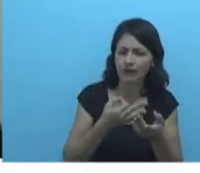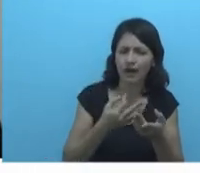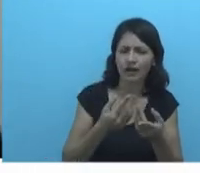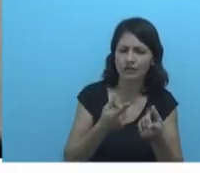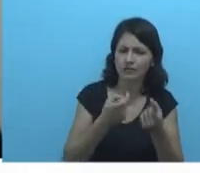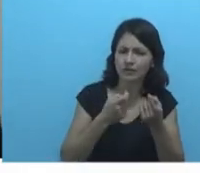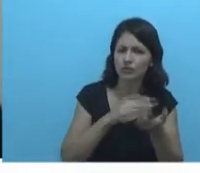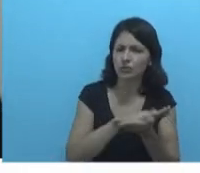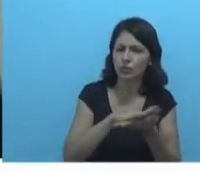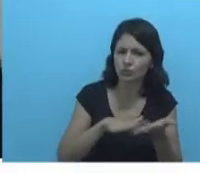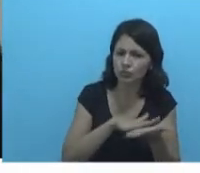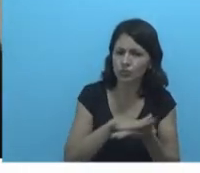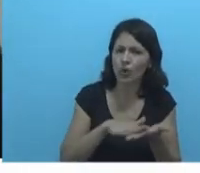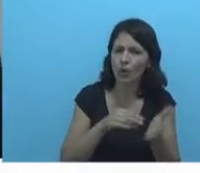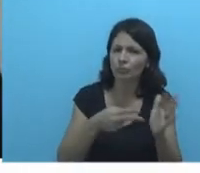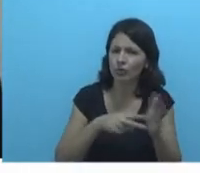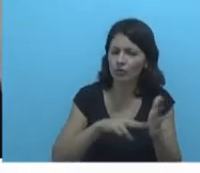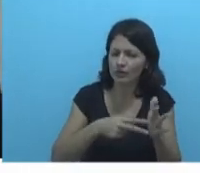profundamente.